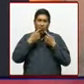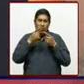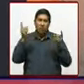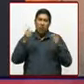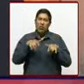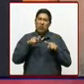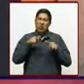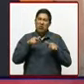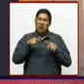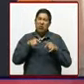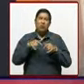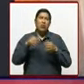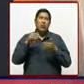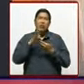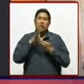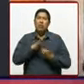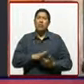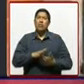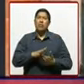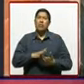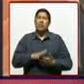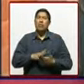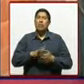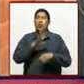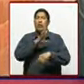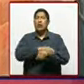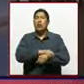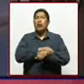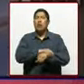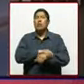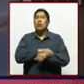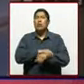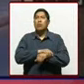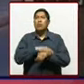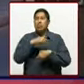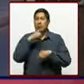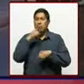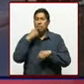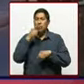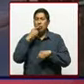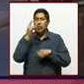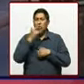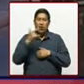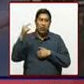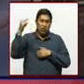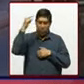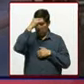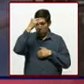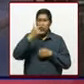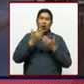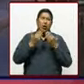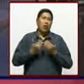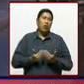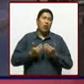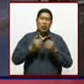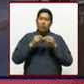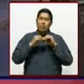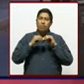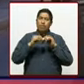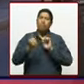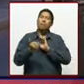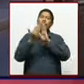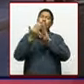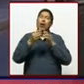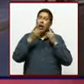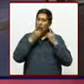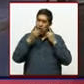e incitación al racismo y discriminación, ha sido aprehendido, como ustedes están viendo, en la ciudad de El Alto. Y en esta ocasión, para que responda a